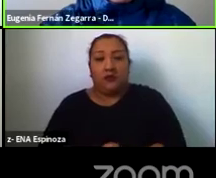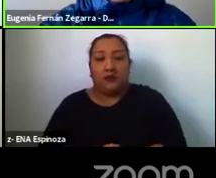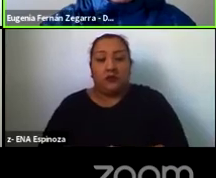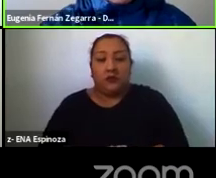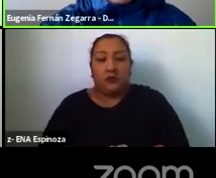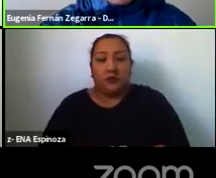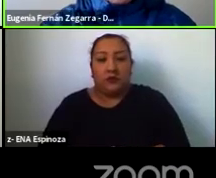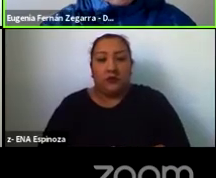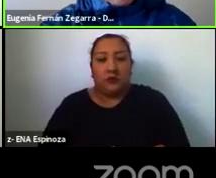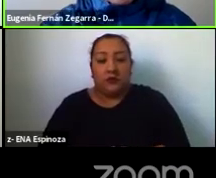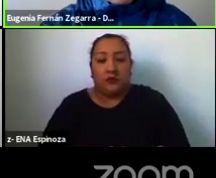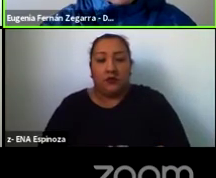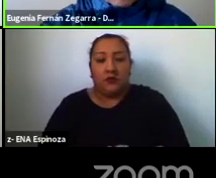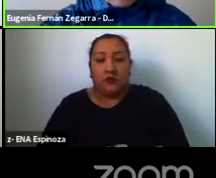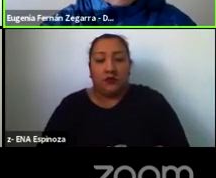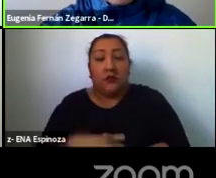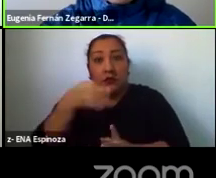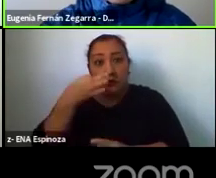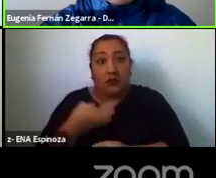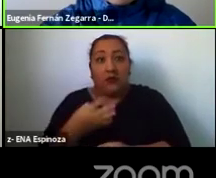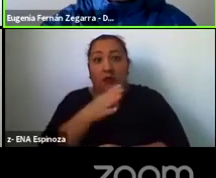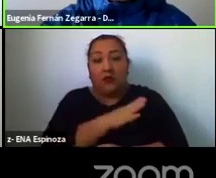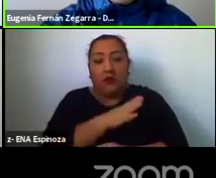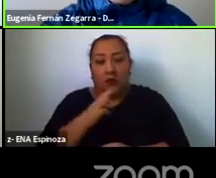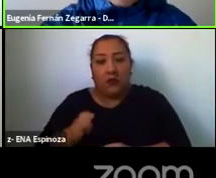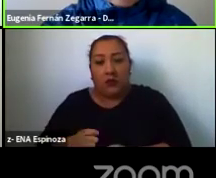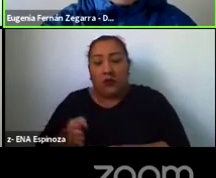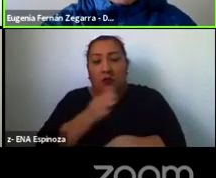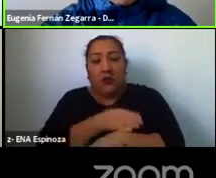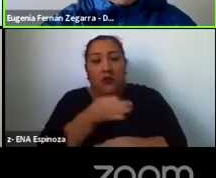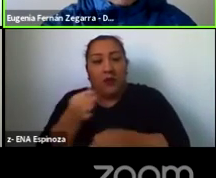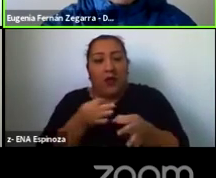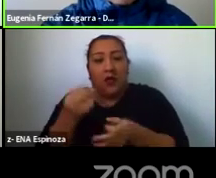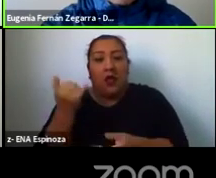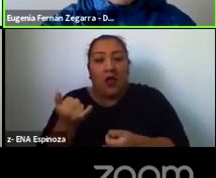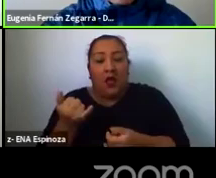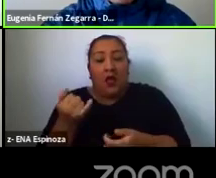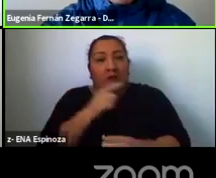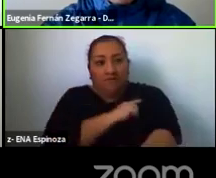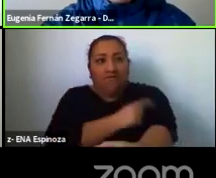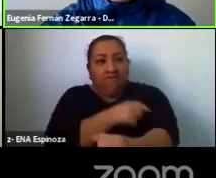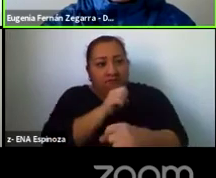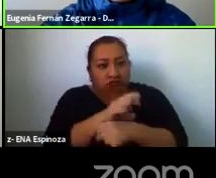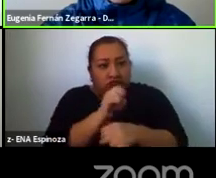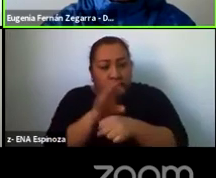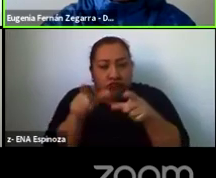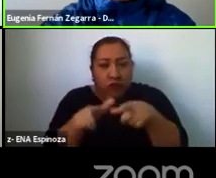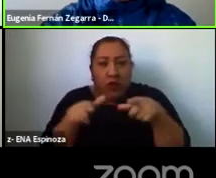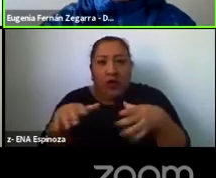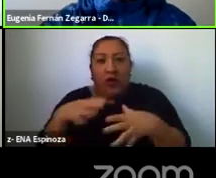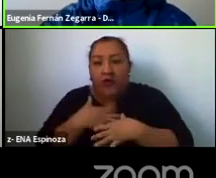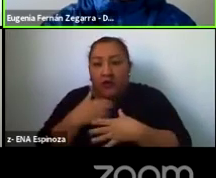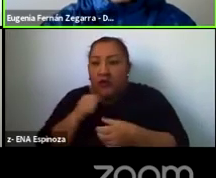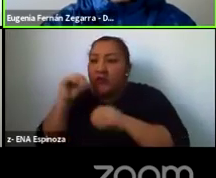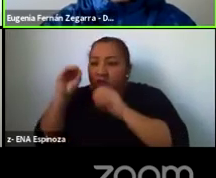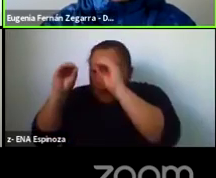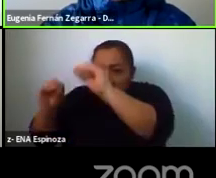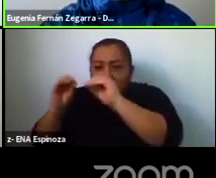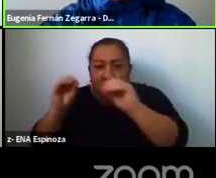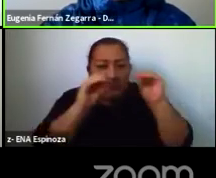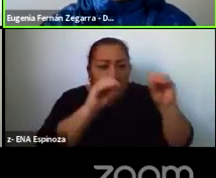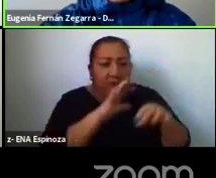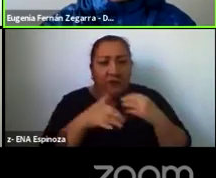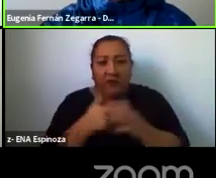tardíamente, ciertamente, el gobierno ha señalado de que hay que fortalecer a estos establecimientos de salud. Y eso